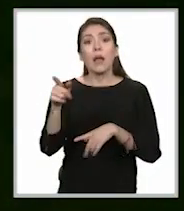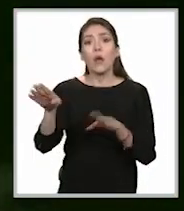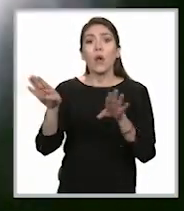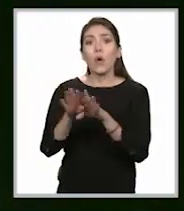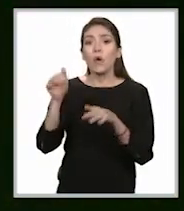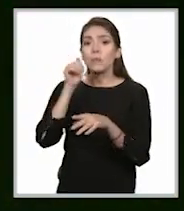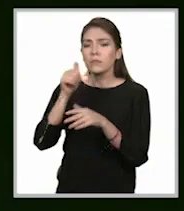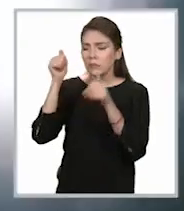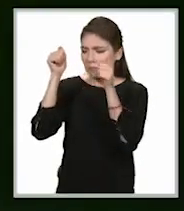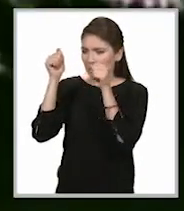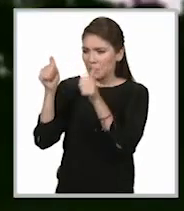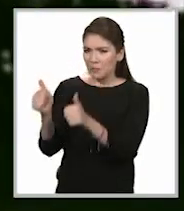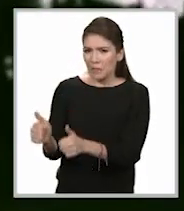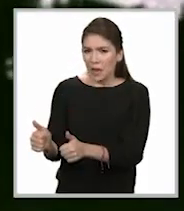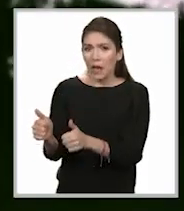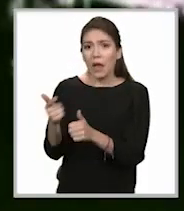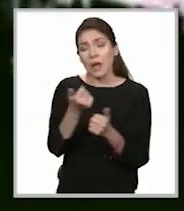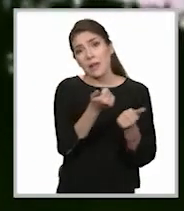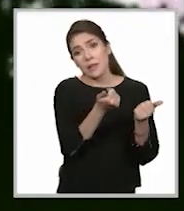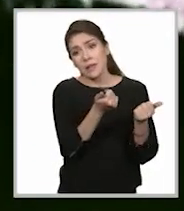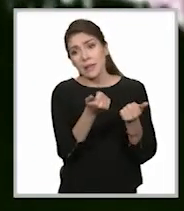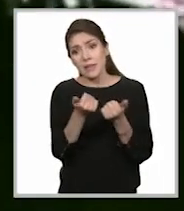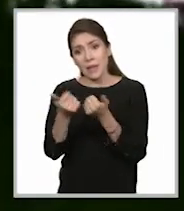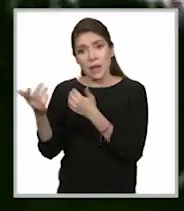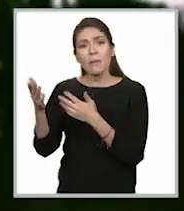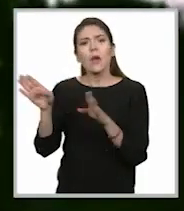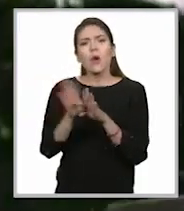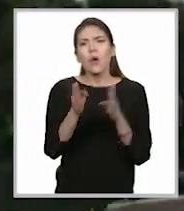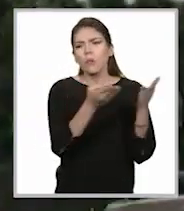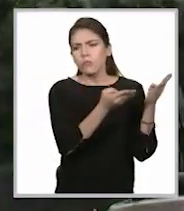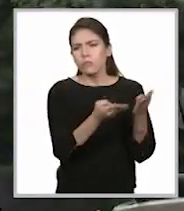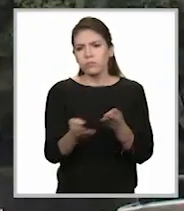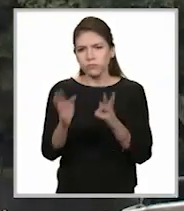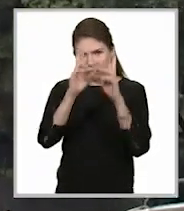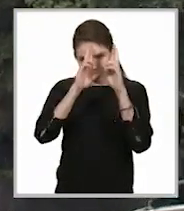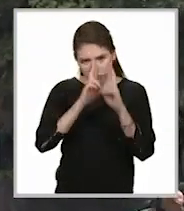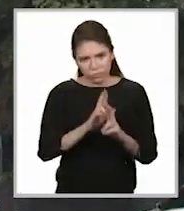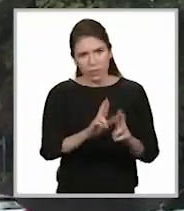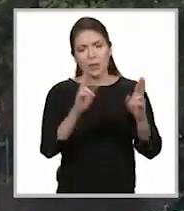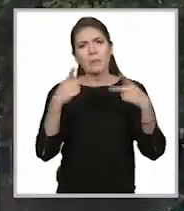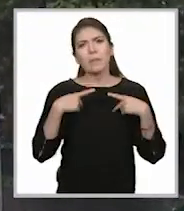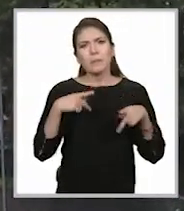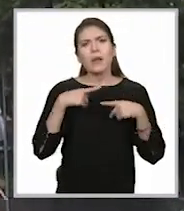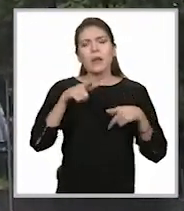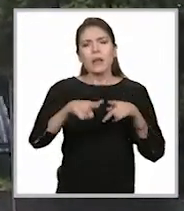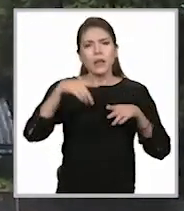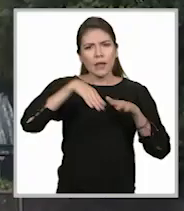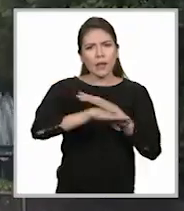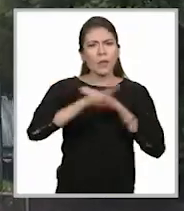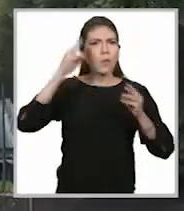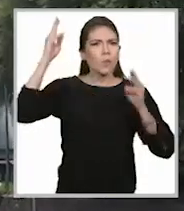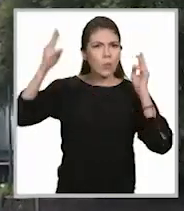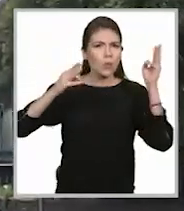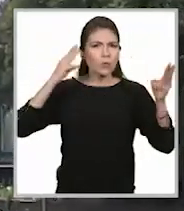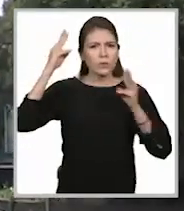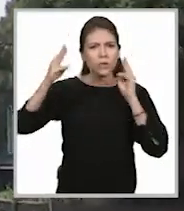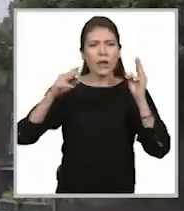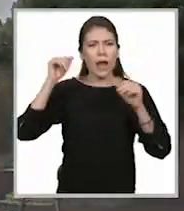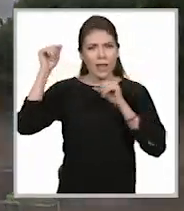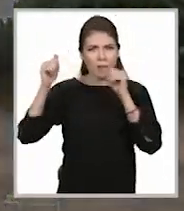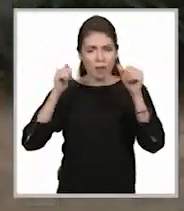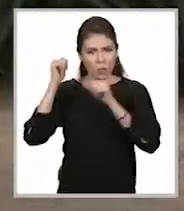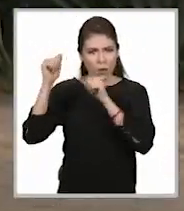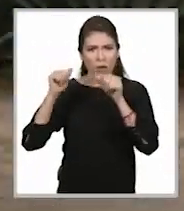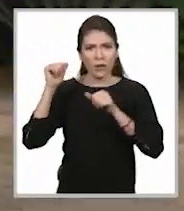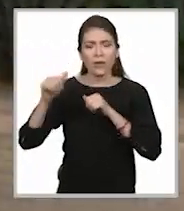durante siglos en posición horizontal, fue erguido para recibir majestuosamente al público que visita el Museo Nacional de